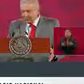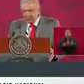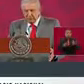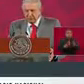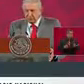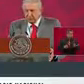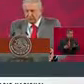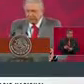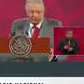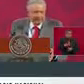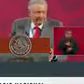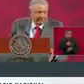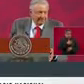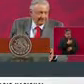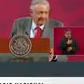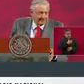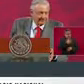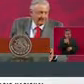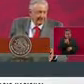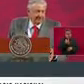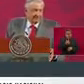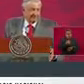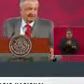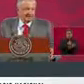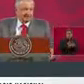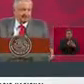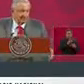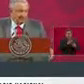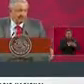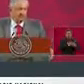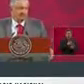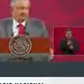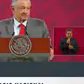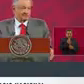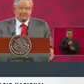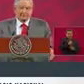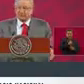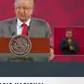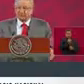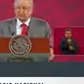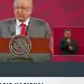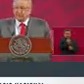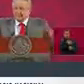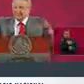muchísimas gracias, como siempre, Edna, por estos minutos. Gracias a ti, Mónica. Te mando un abrazo y muchas gracias.